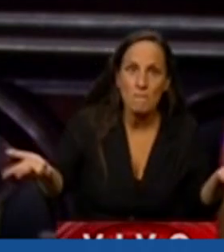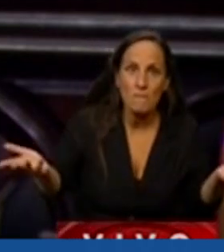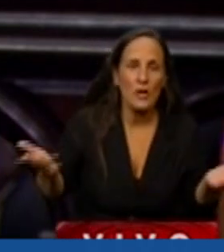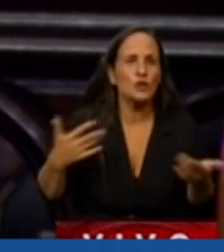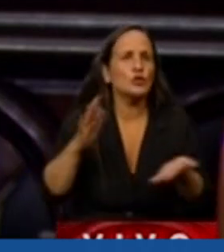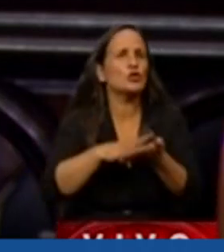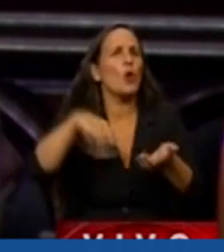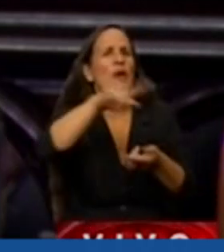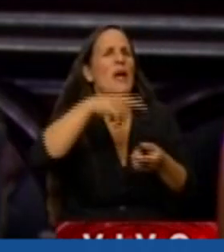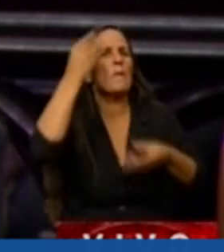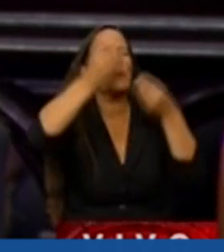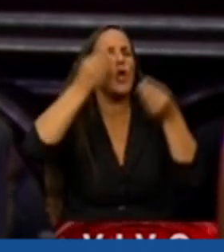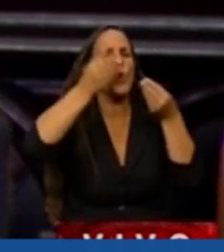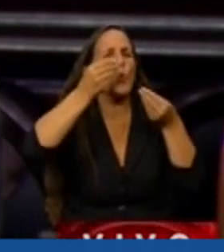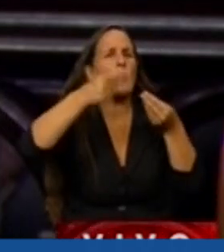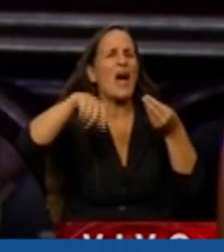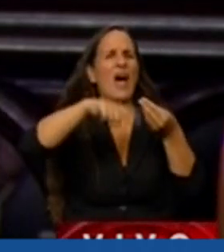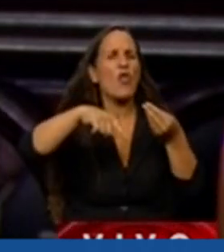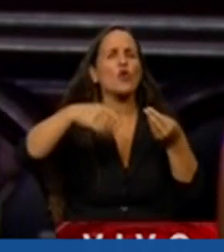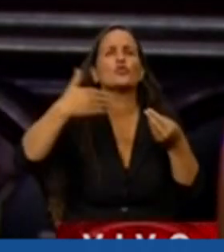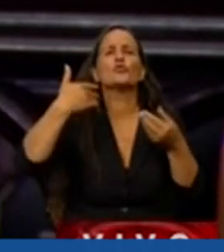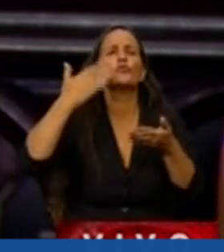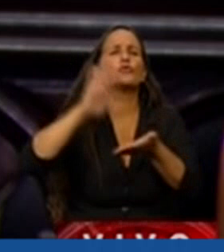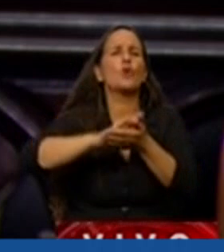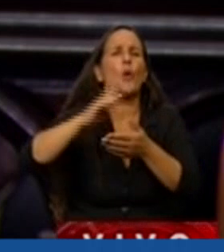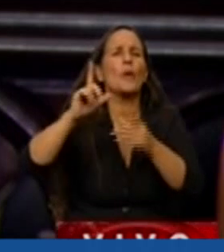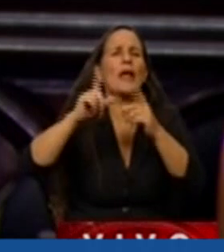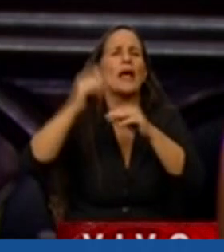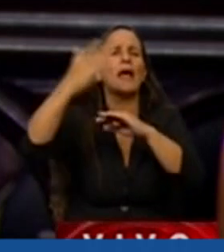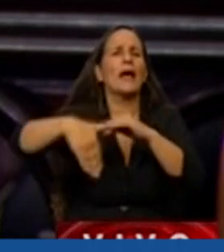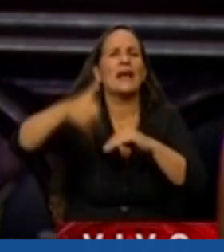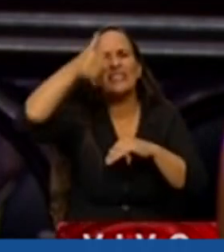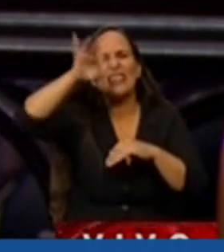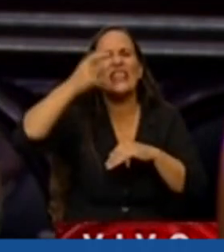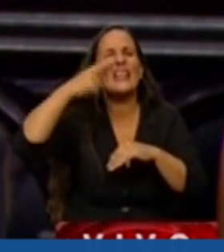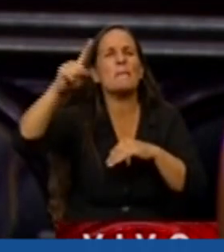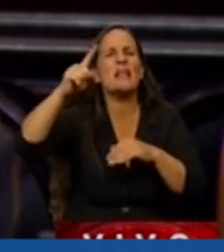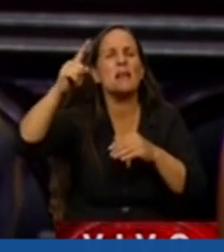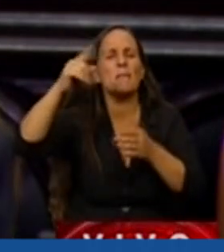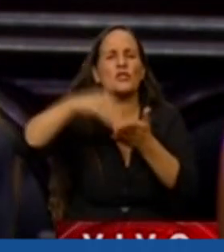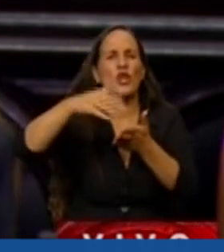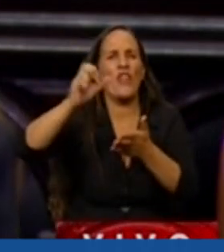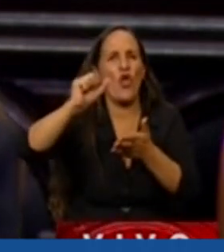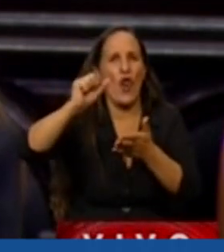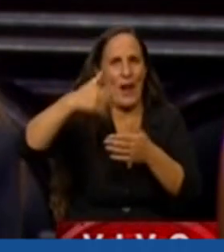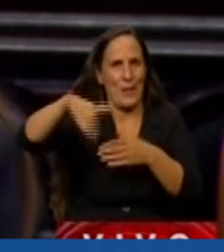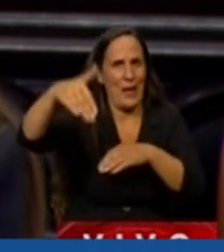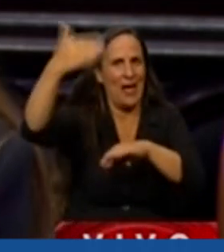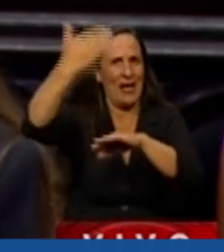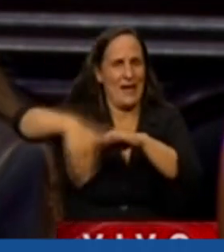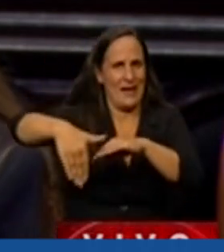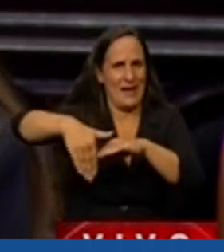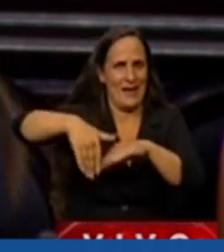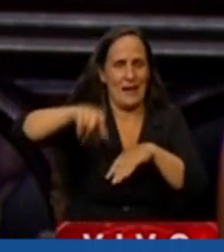la preocupación que deberíamos todos tener del vencimiento equivalente a 60.000 millones de dólares en